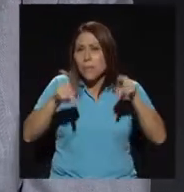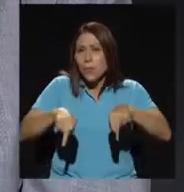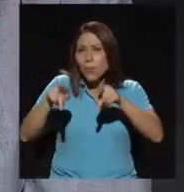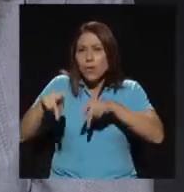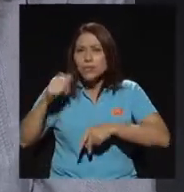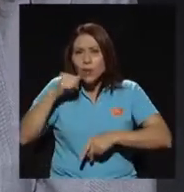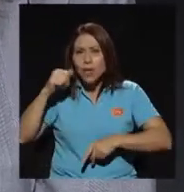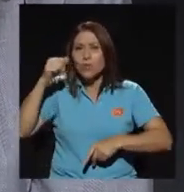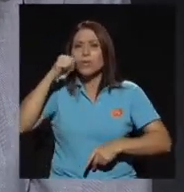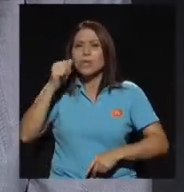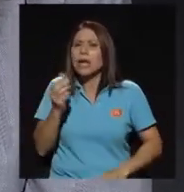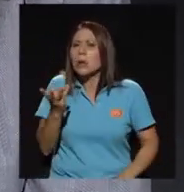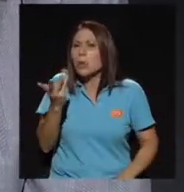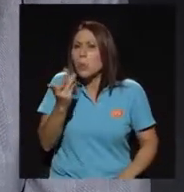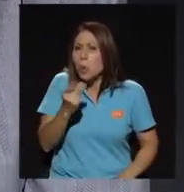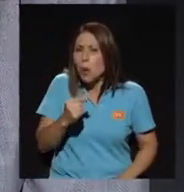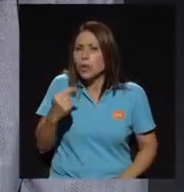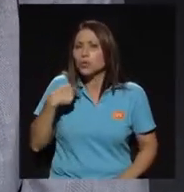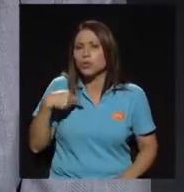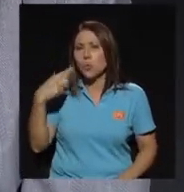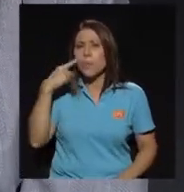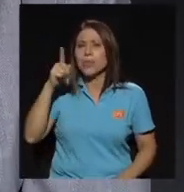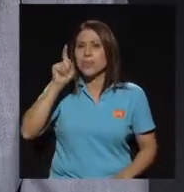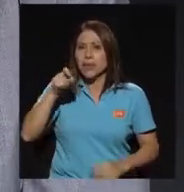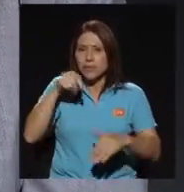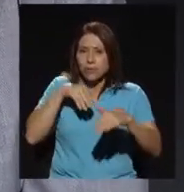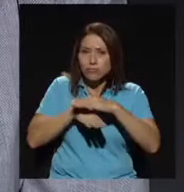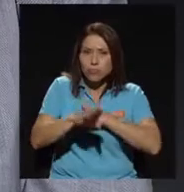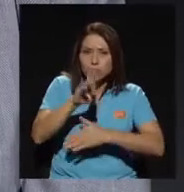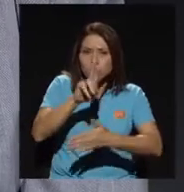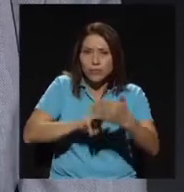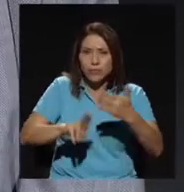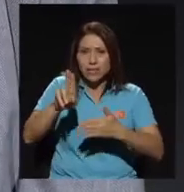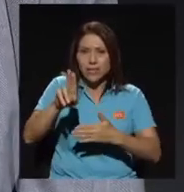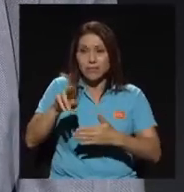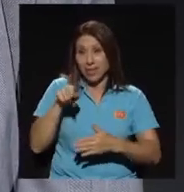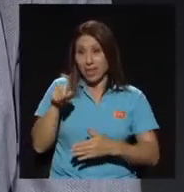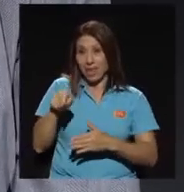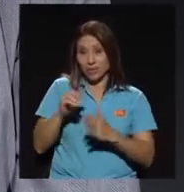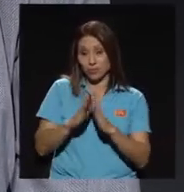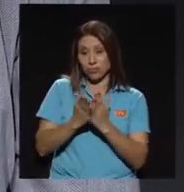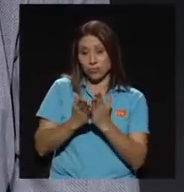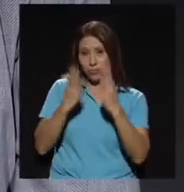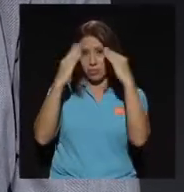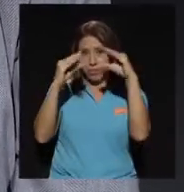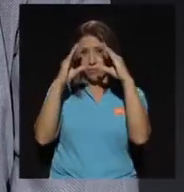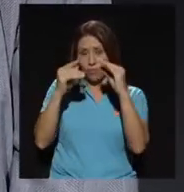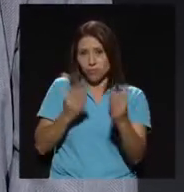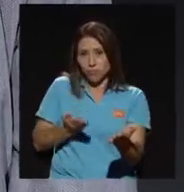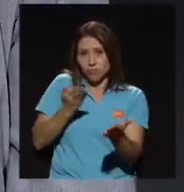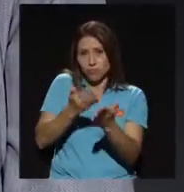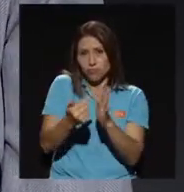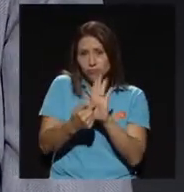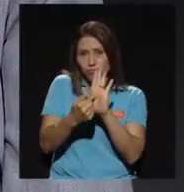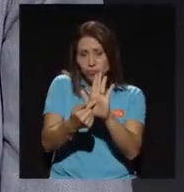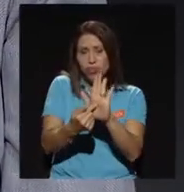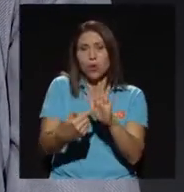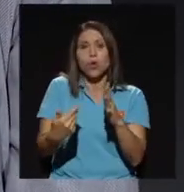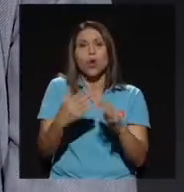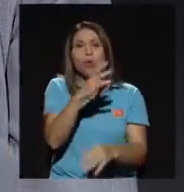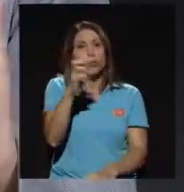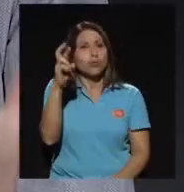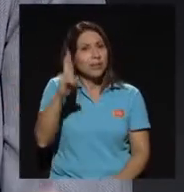se imagina que debe estar en el sistema universitario. Y eso es una cosa que el informe plantea con mucha fuerza en esta ocasión. Es decir, Costa Rica no